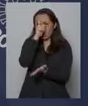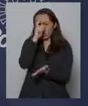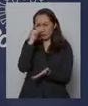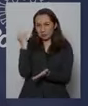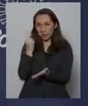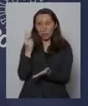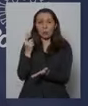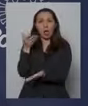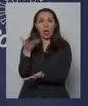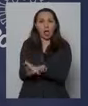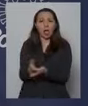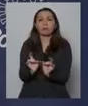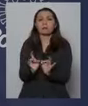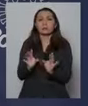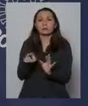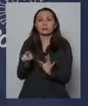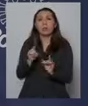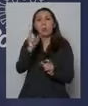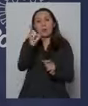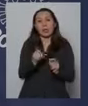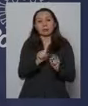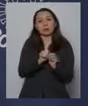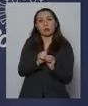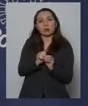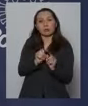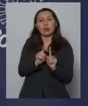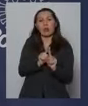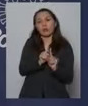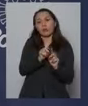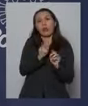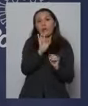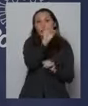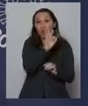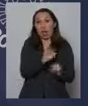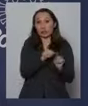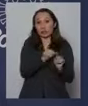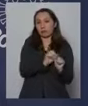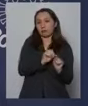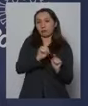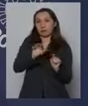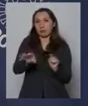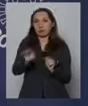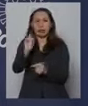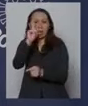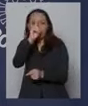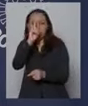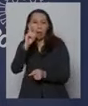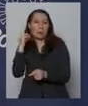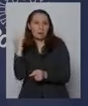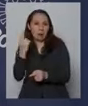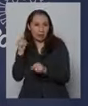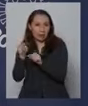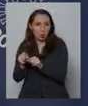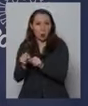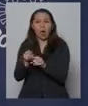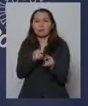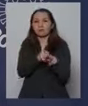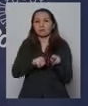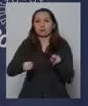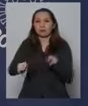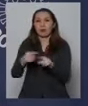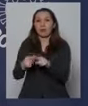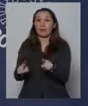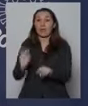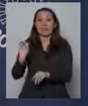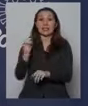la existencia de que se derive un paciente FONASA a alguna de estas instituciones. Recordar, esta es